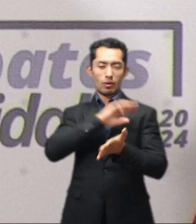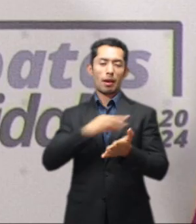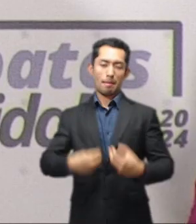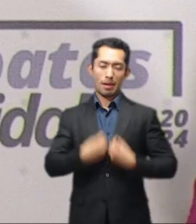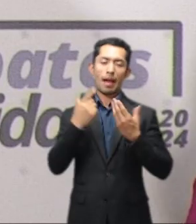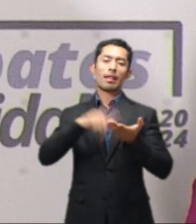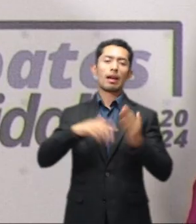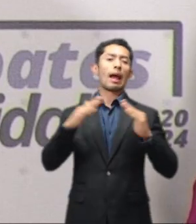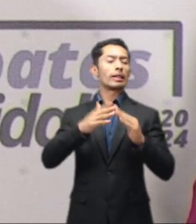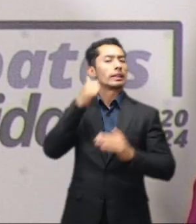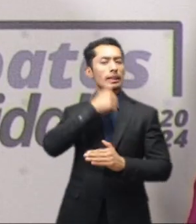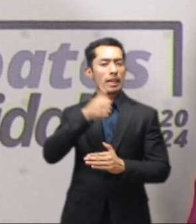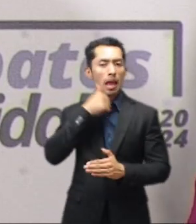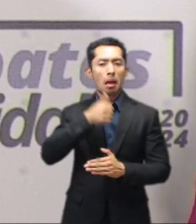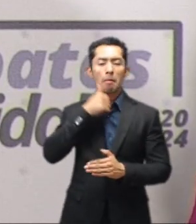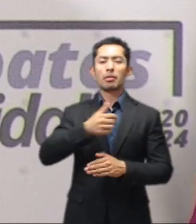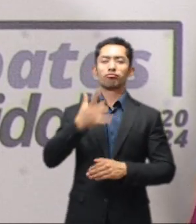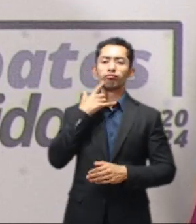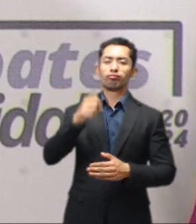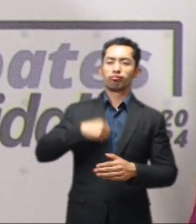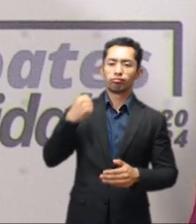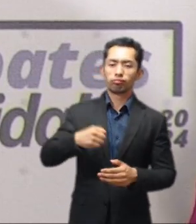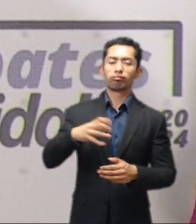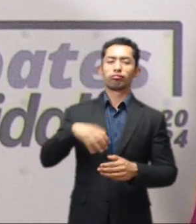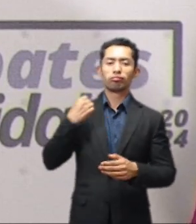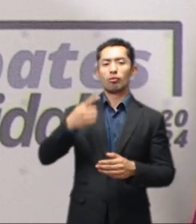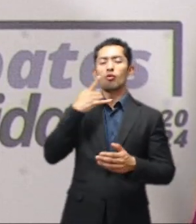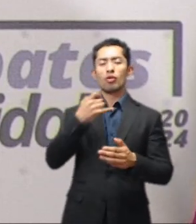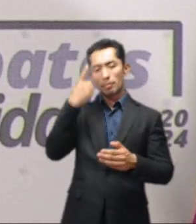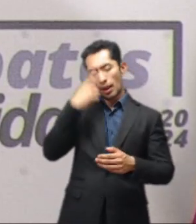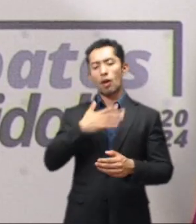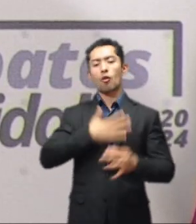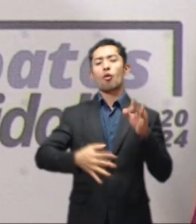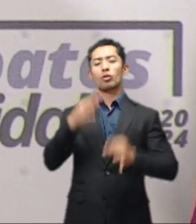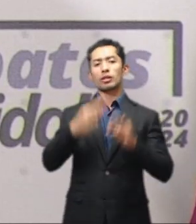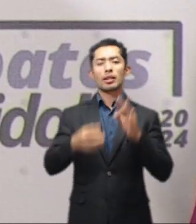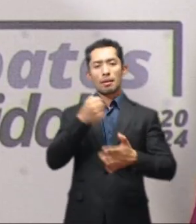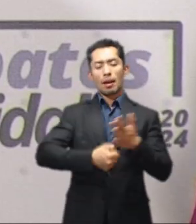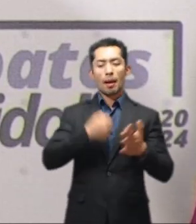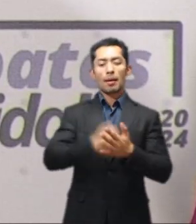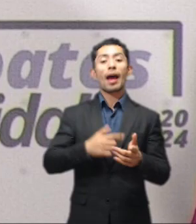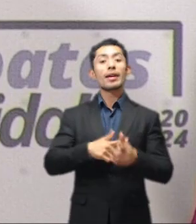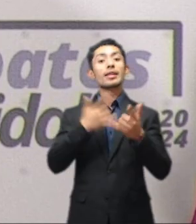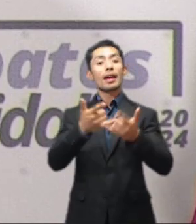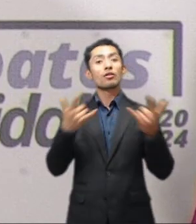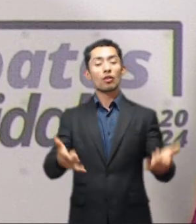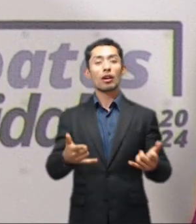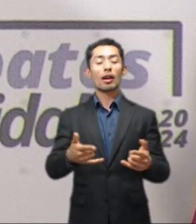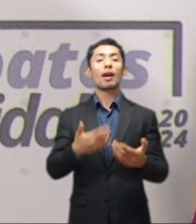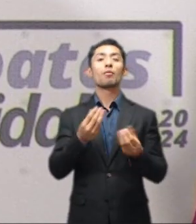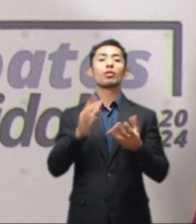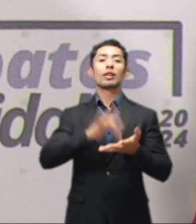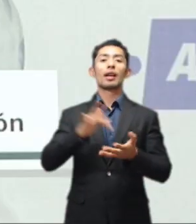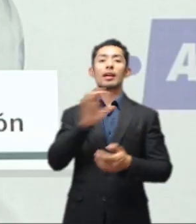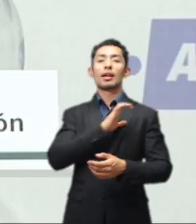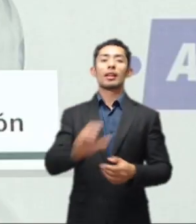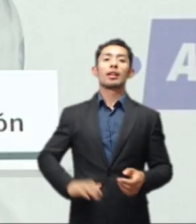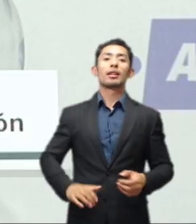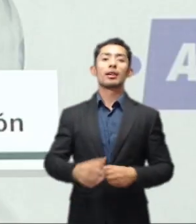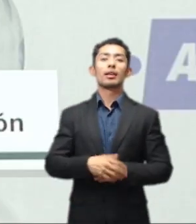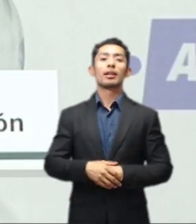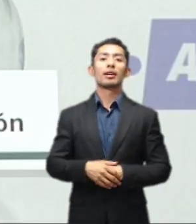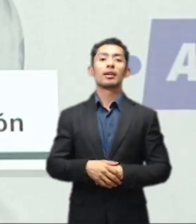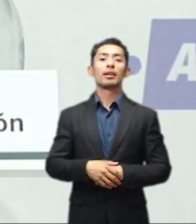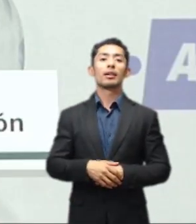y siempre hemos estado en la lucha política por la justicia sigamos haciendo historia y ahora much Muchas gracias